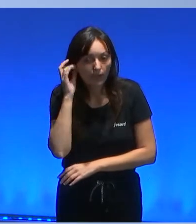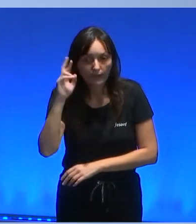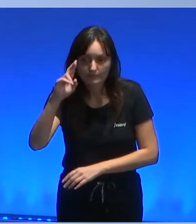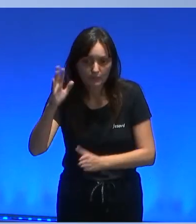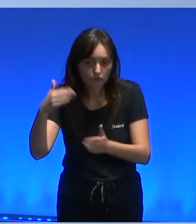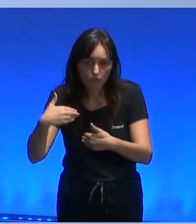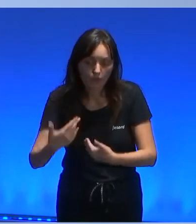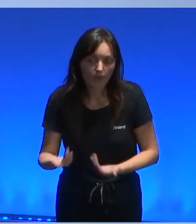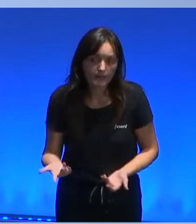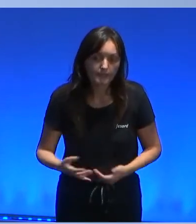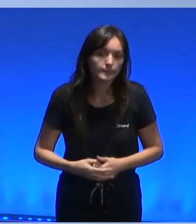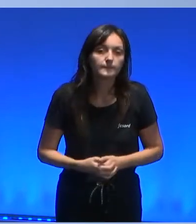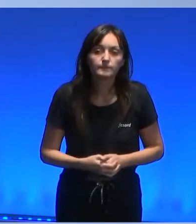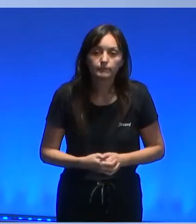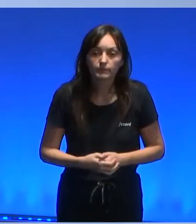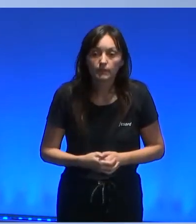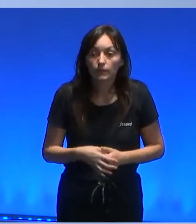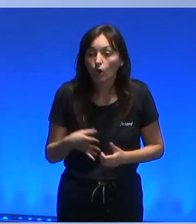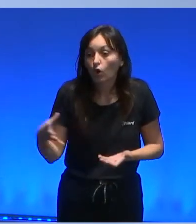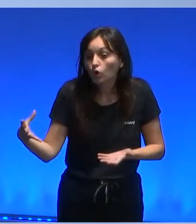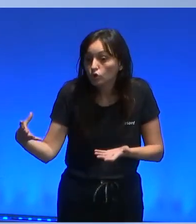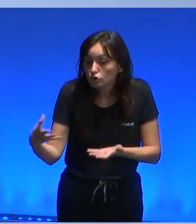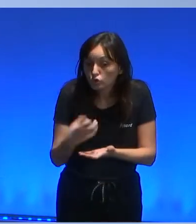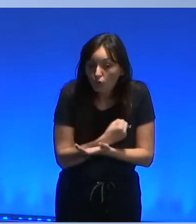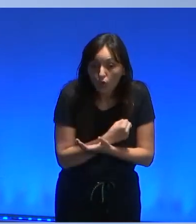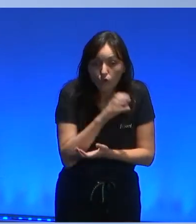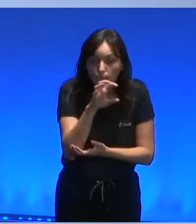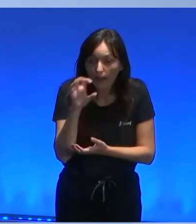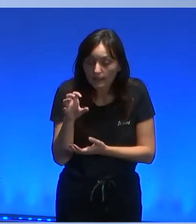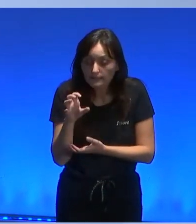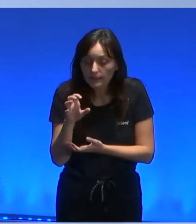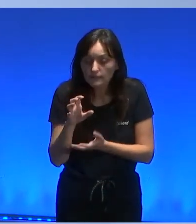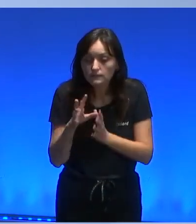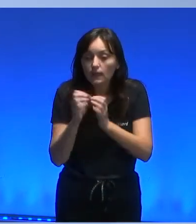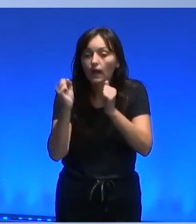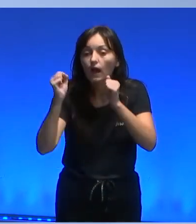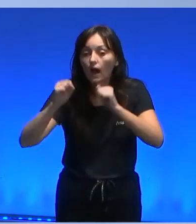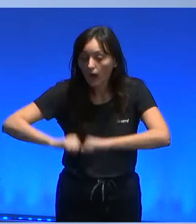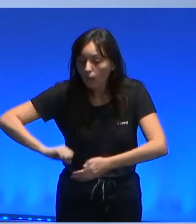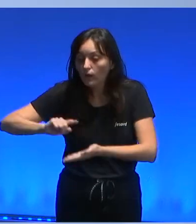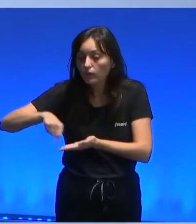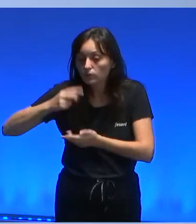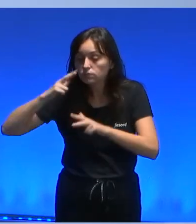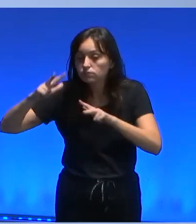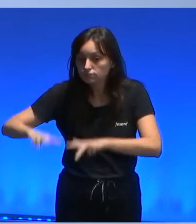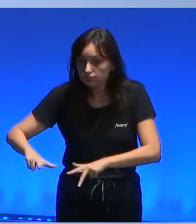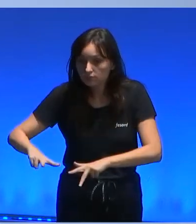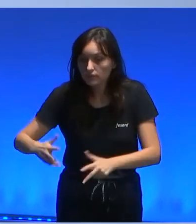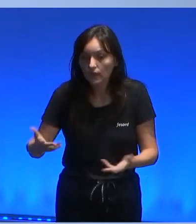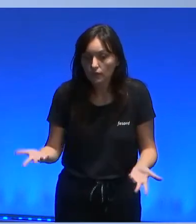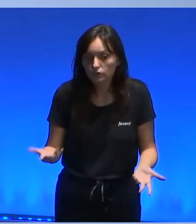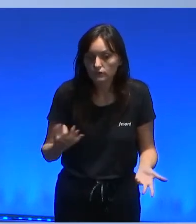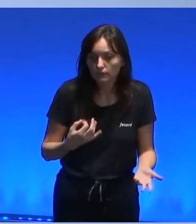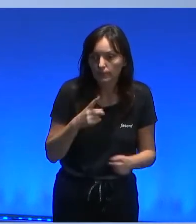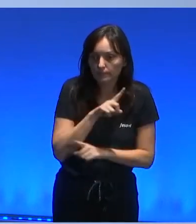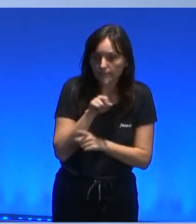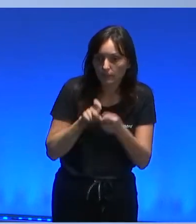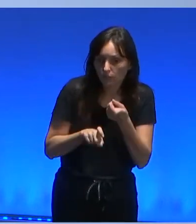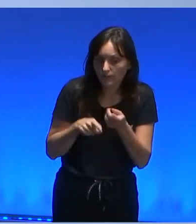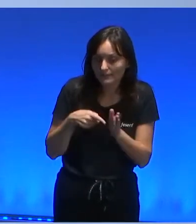Bueno, todos ratificaron la convención, por lo cual es correcto preguntarnos qué significa.